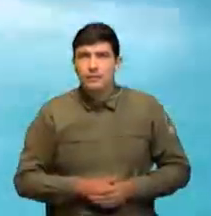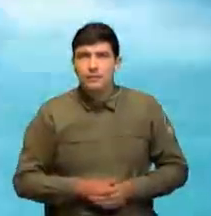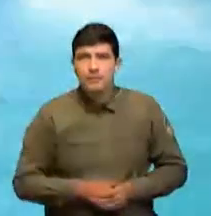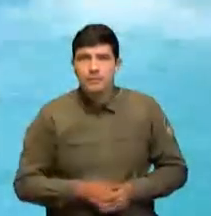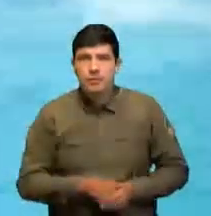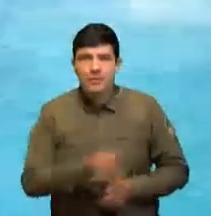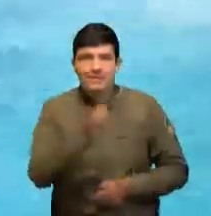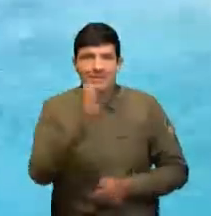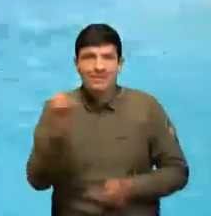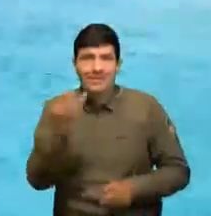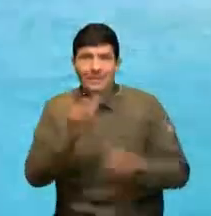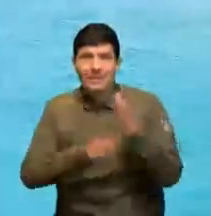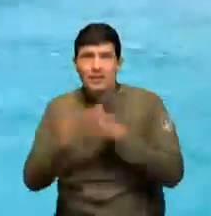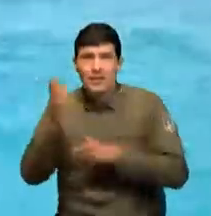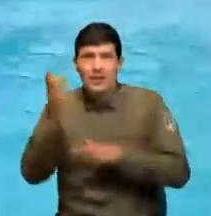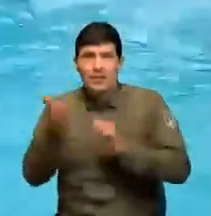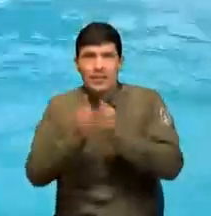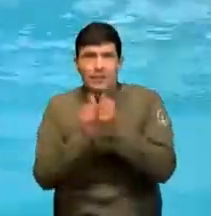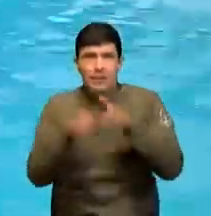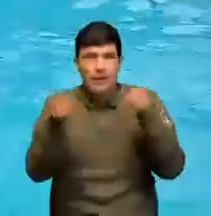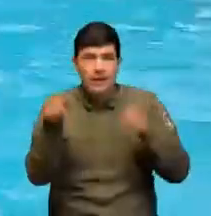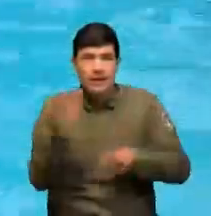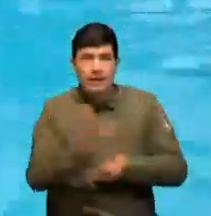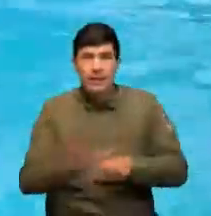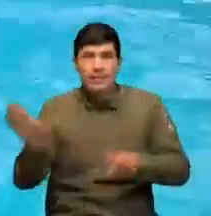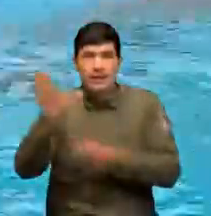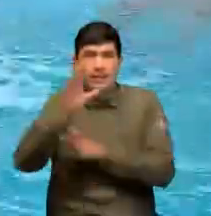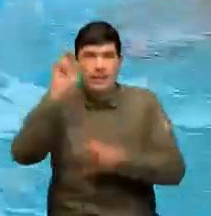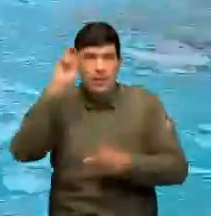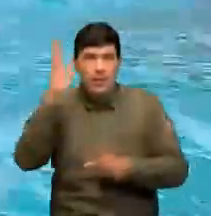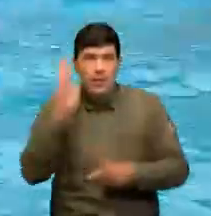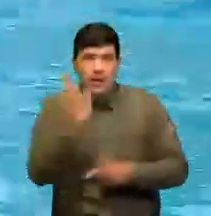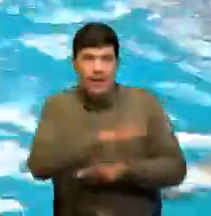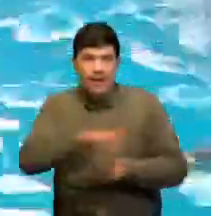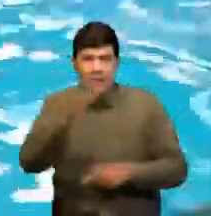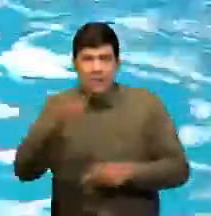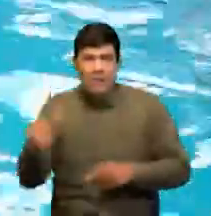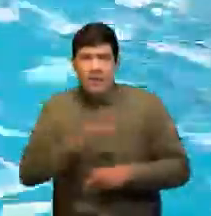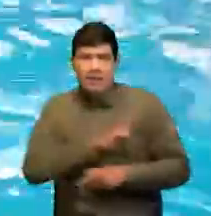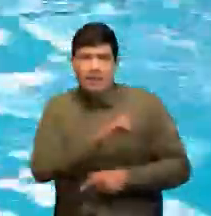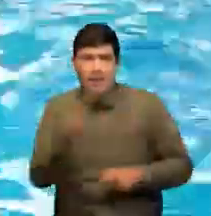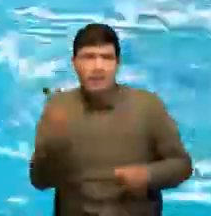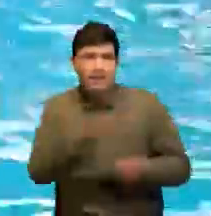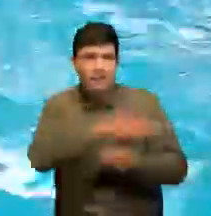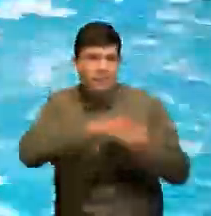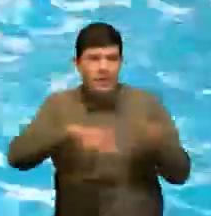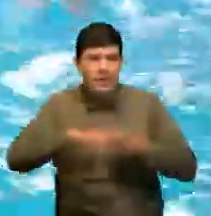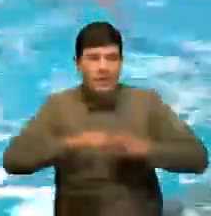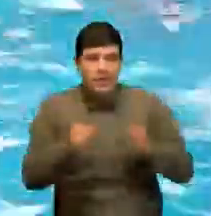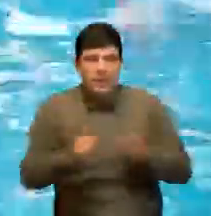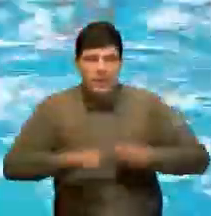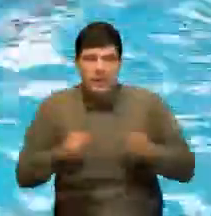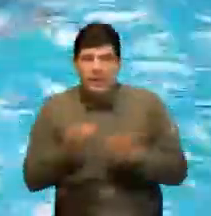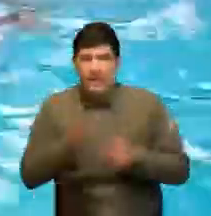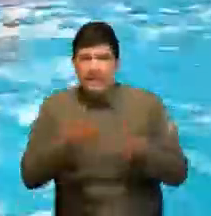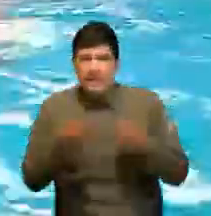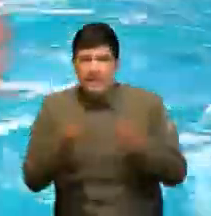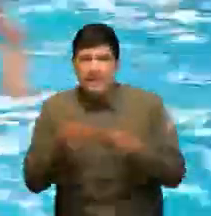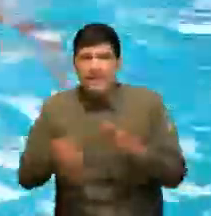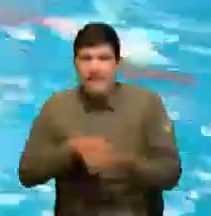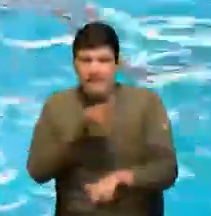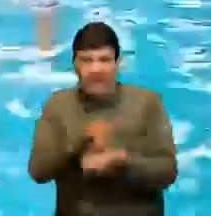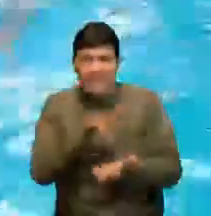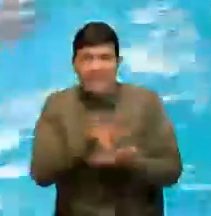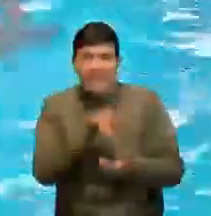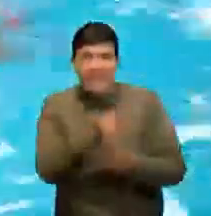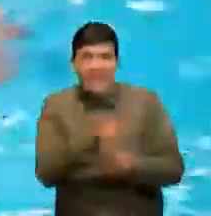Aproximadamente 60 deportistas de norte de Santander, Antioquia, Valle del Cauca, Cundinamarca, Bogotá, Curazao y Panamá hicieron parte